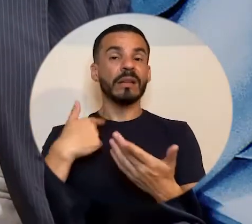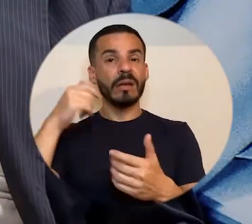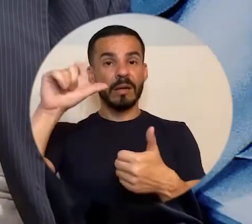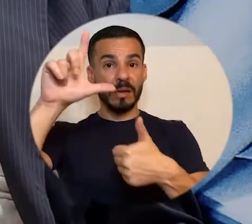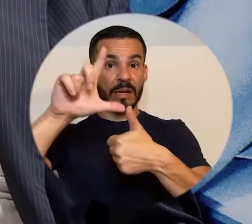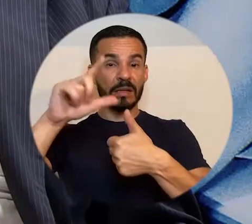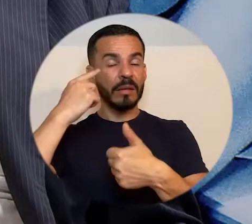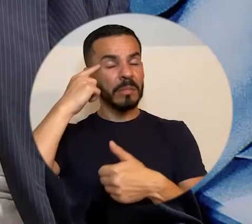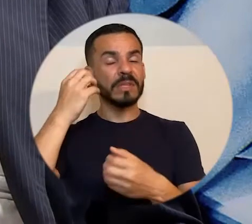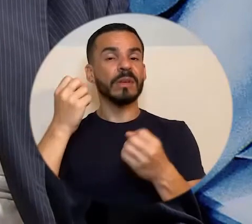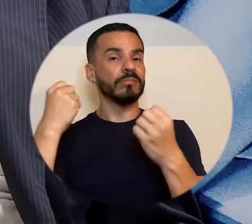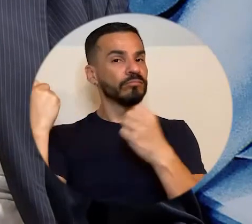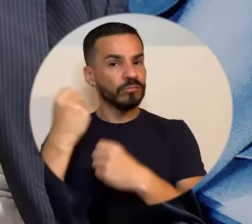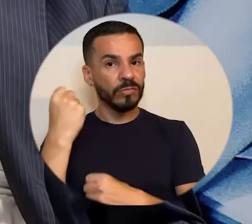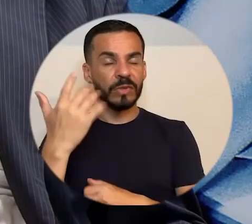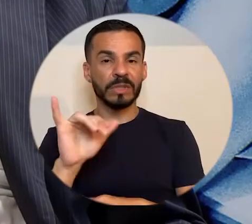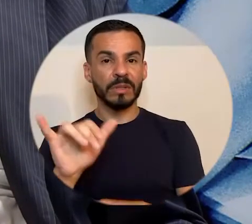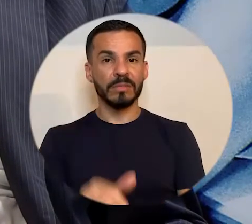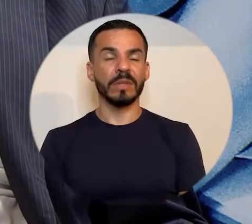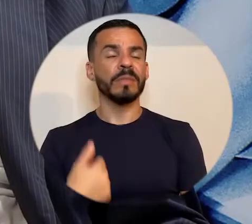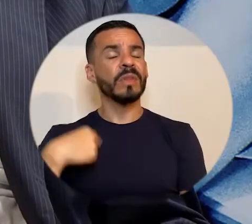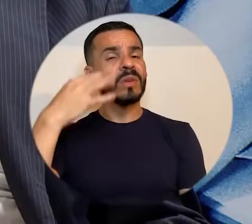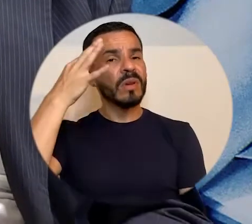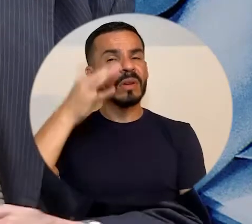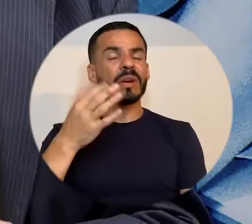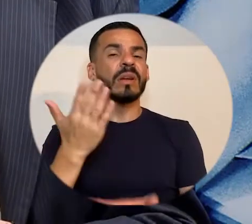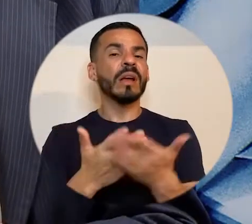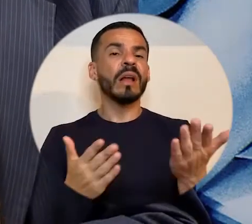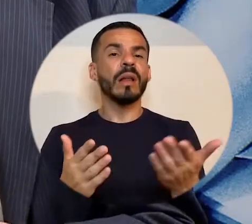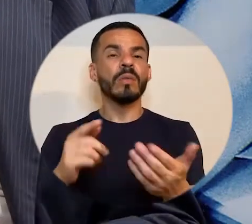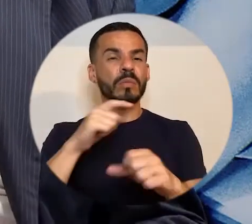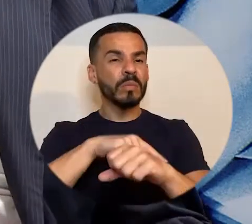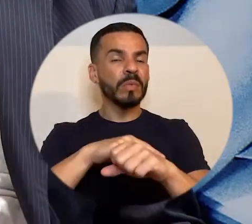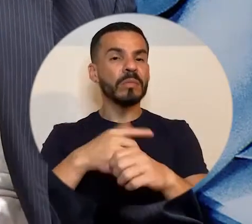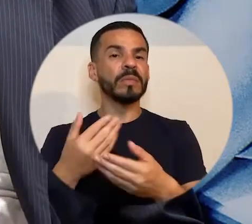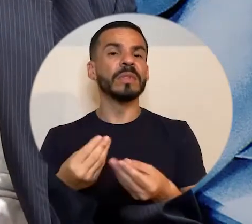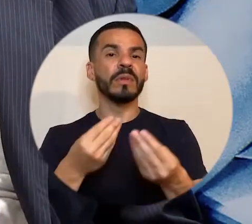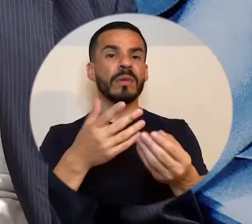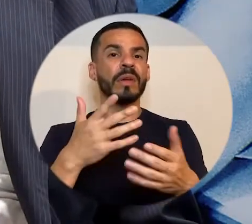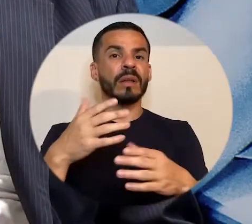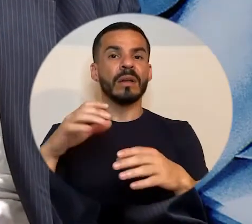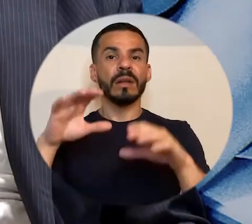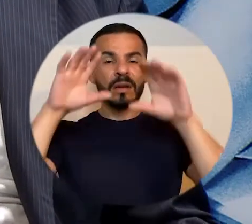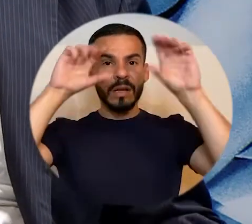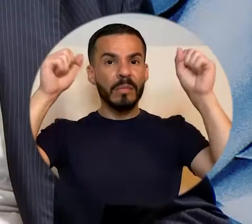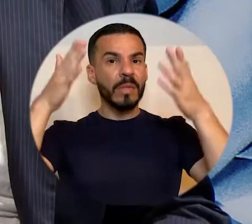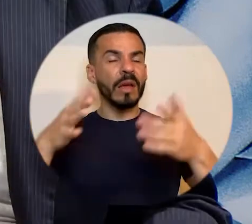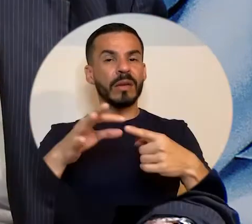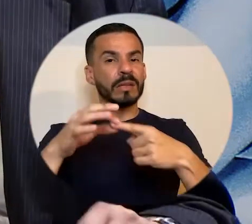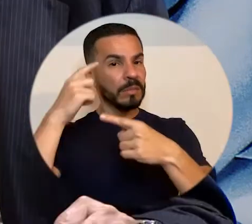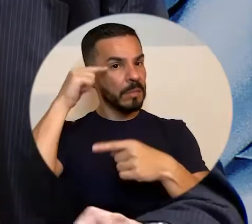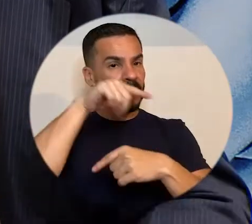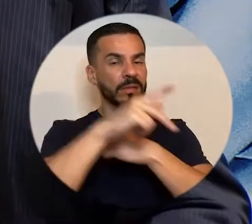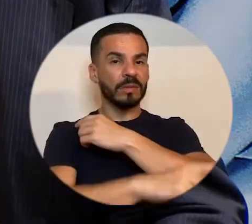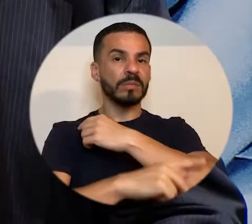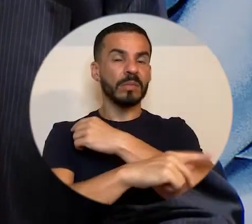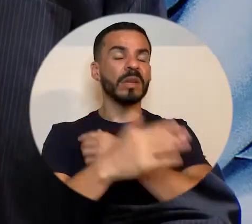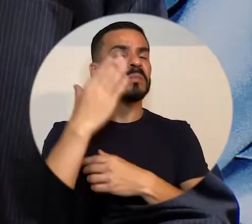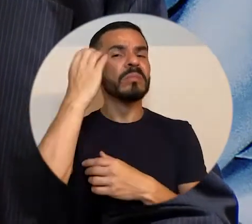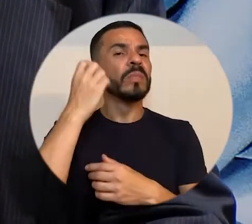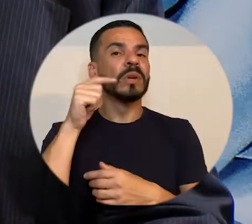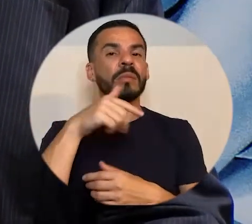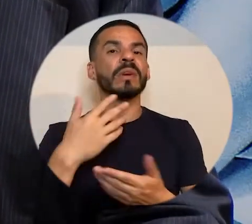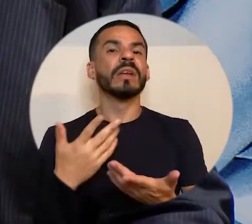tiene que pensar muy fuertemente. Pienso que en algún momento va a nombrar algún embajador especial para estos países. ¿Por